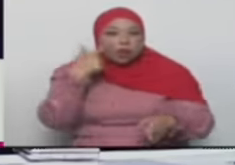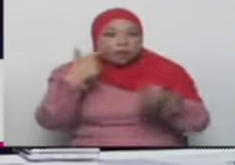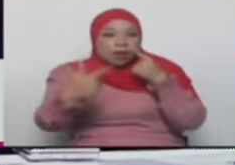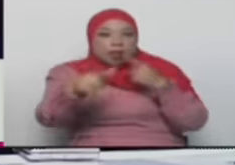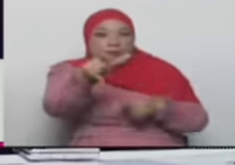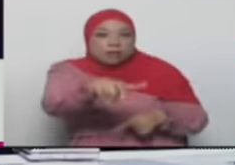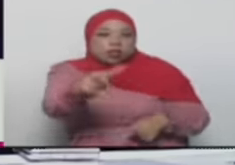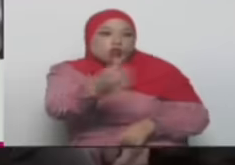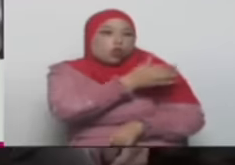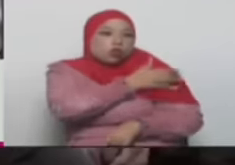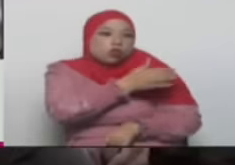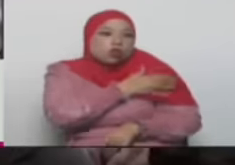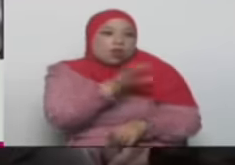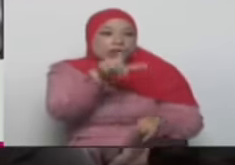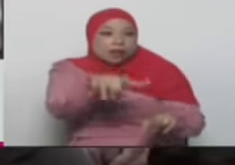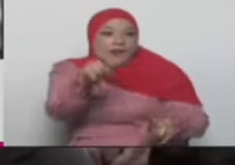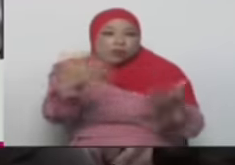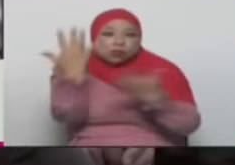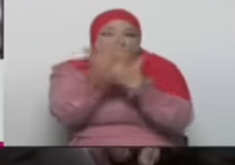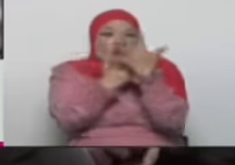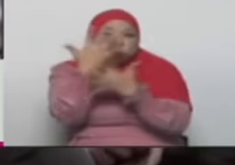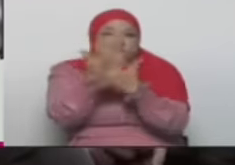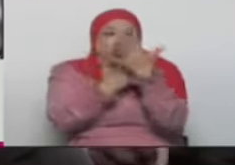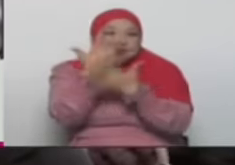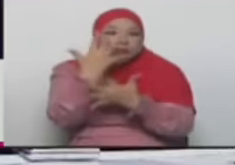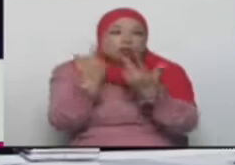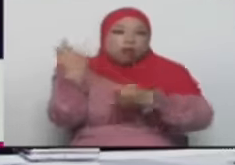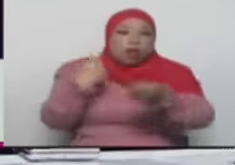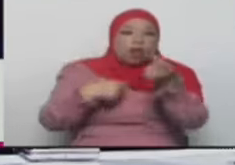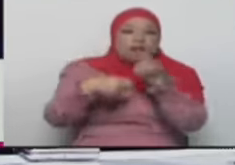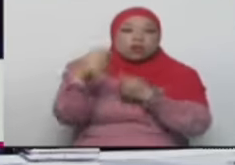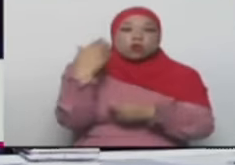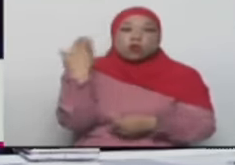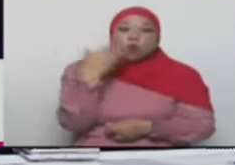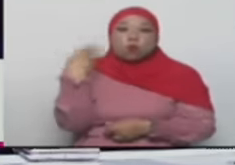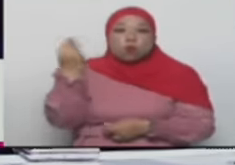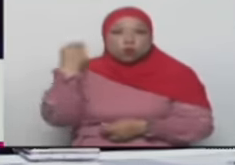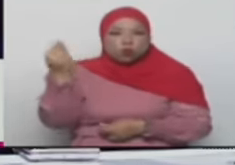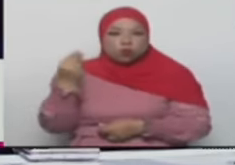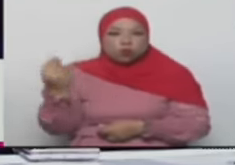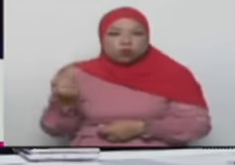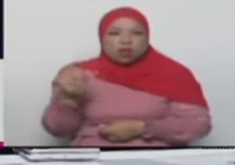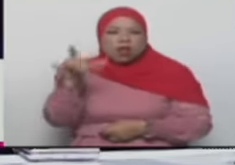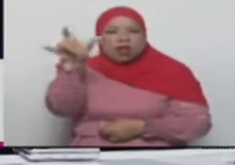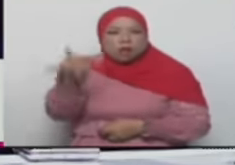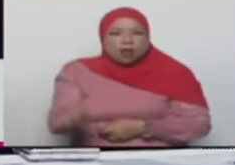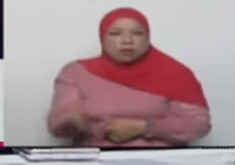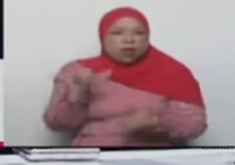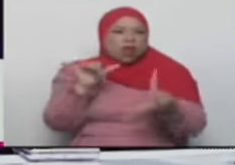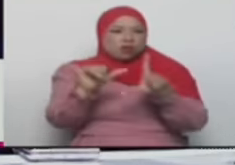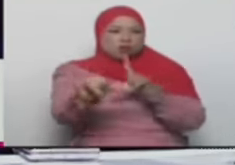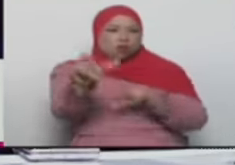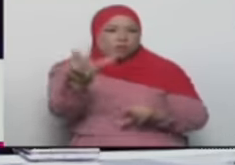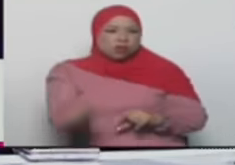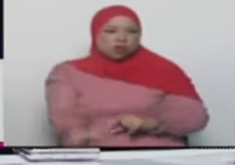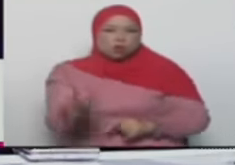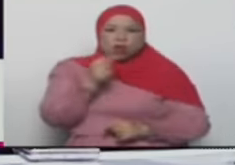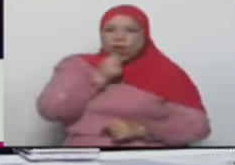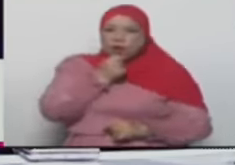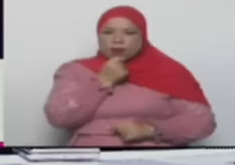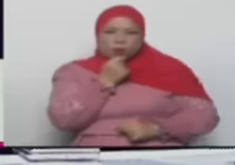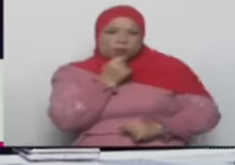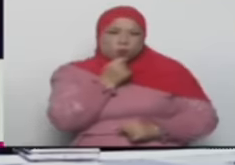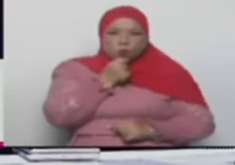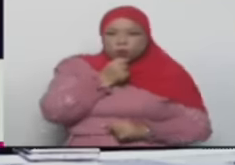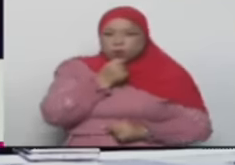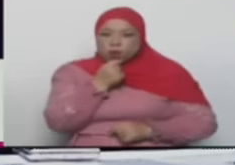visibilizar precisamente y venderle a la juventud. ¿Por qué utilizan los influencers? Porque la juventud es la que